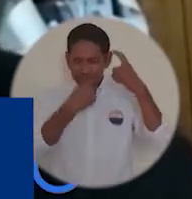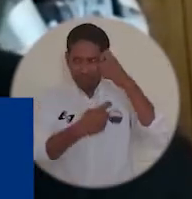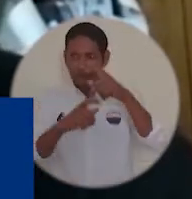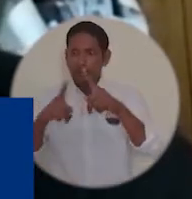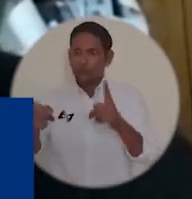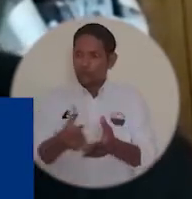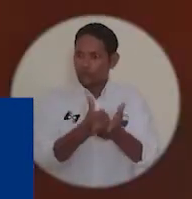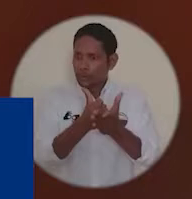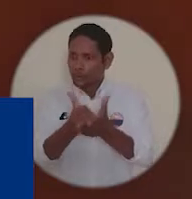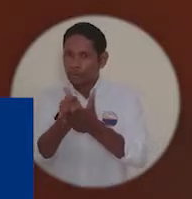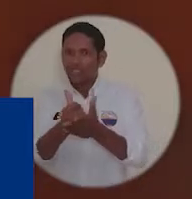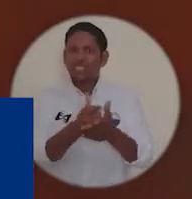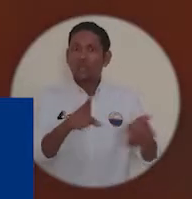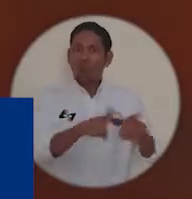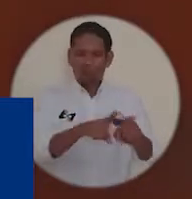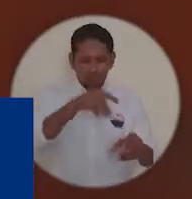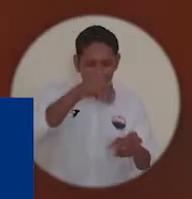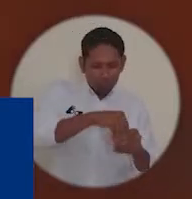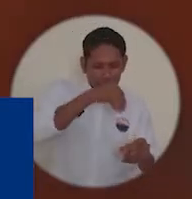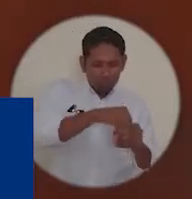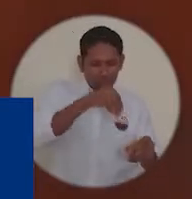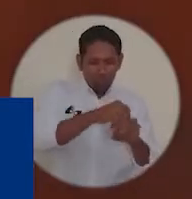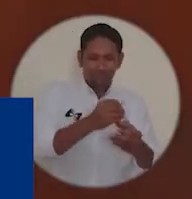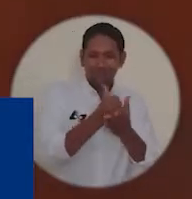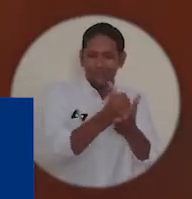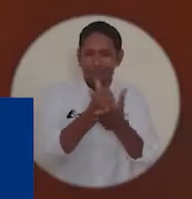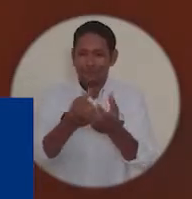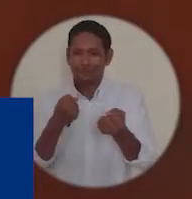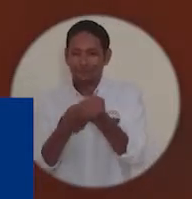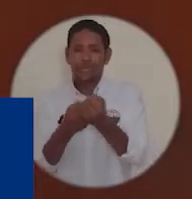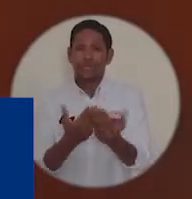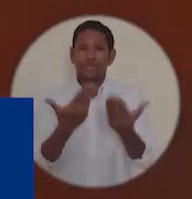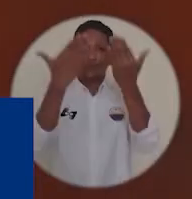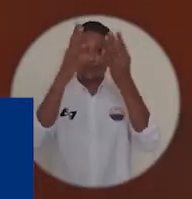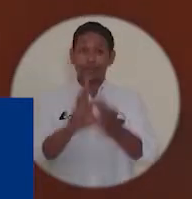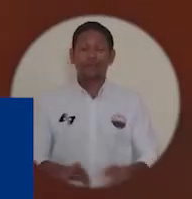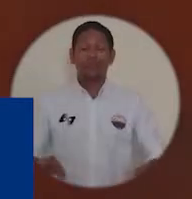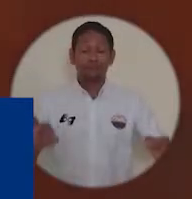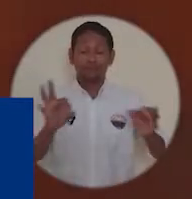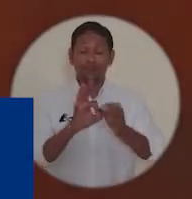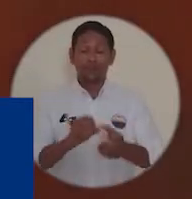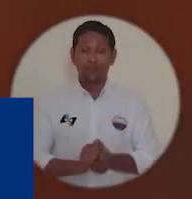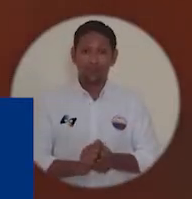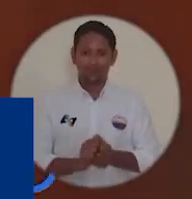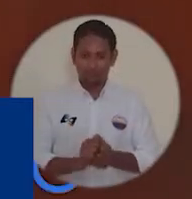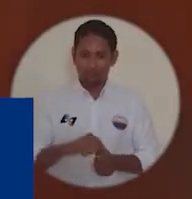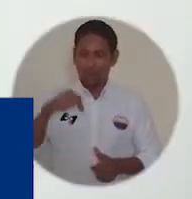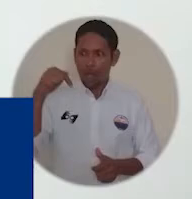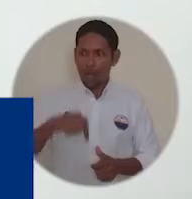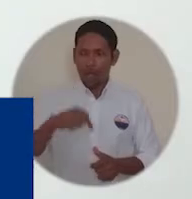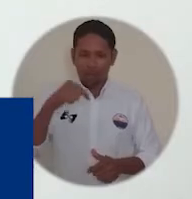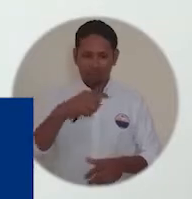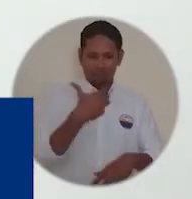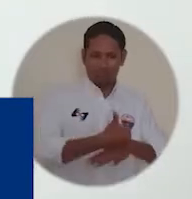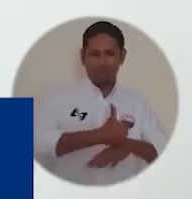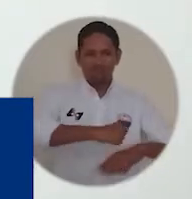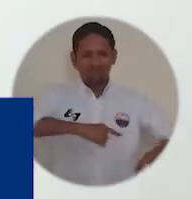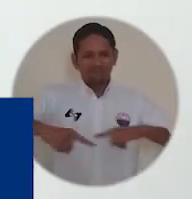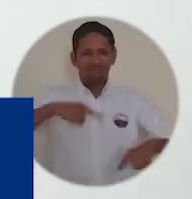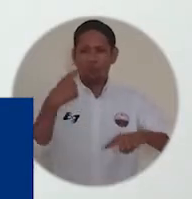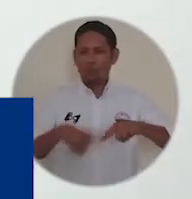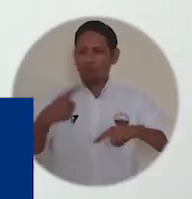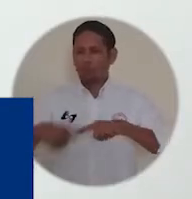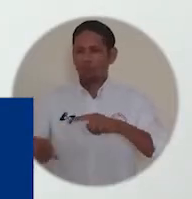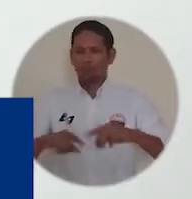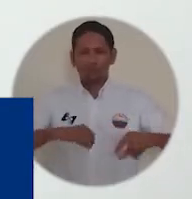una dinámica de lo humano. Dejando en evidencia la solidaridad con la que cuenta todo nuestro plantel directivo. Mi invitación